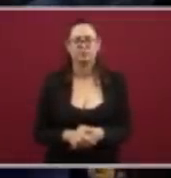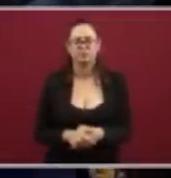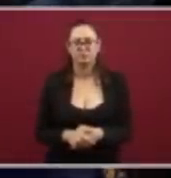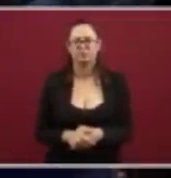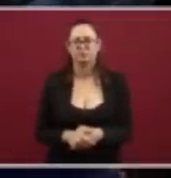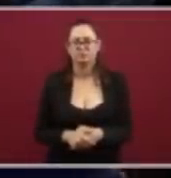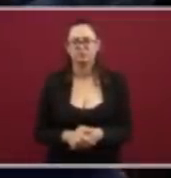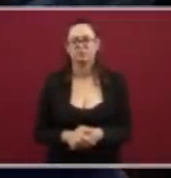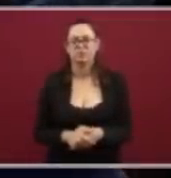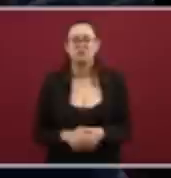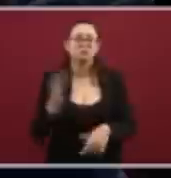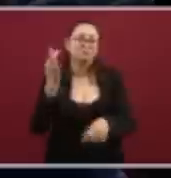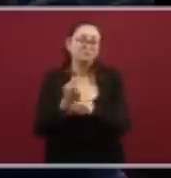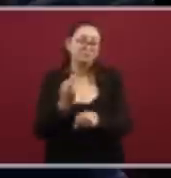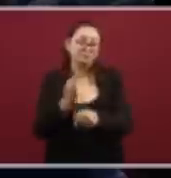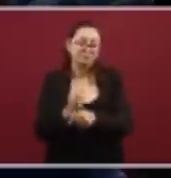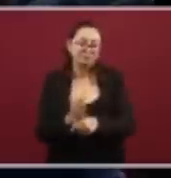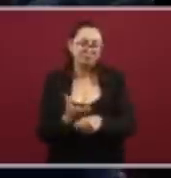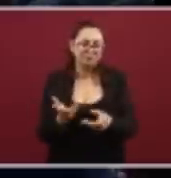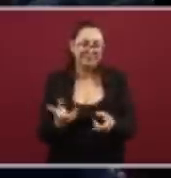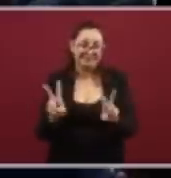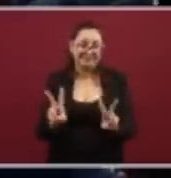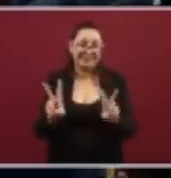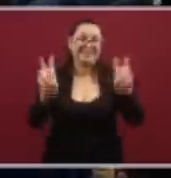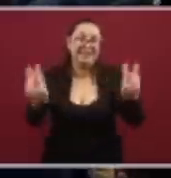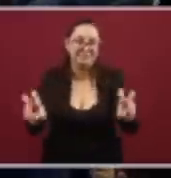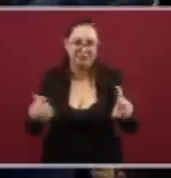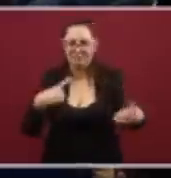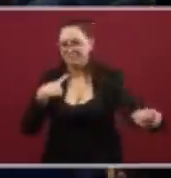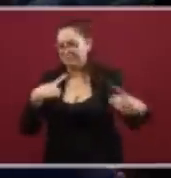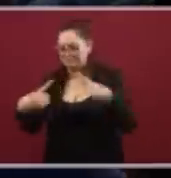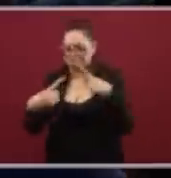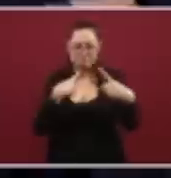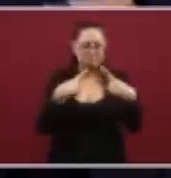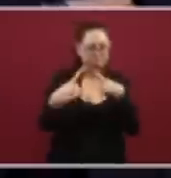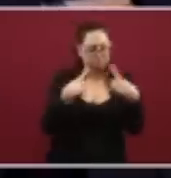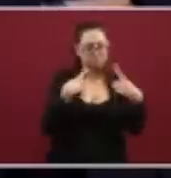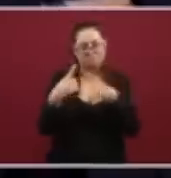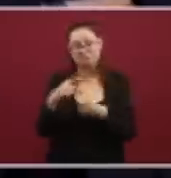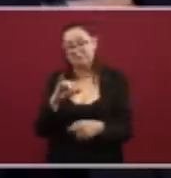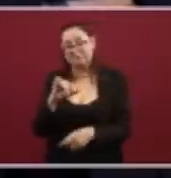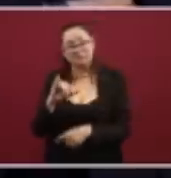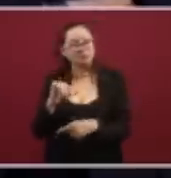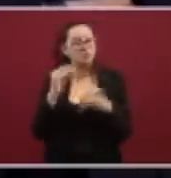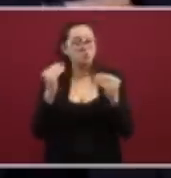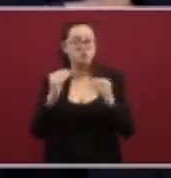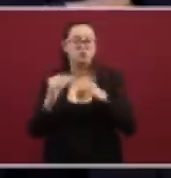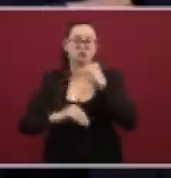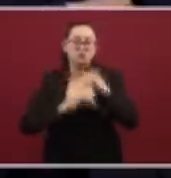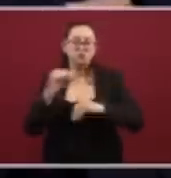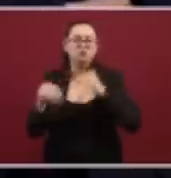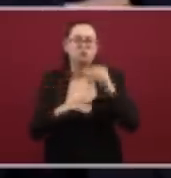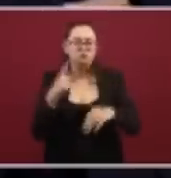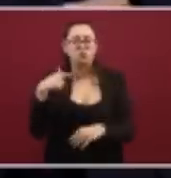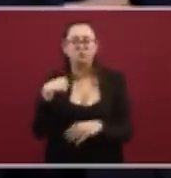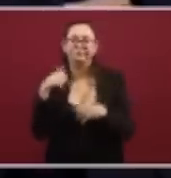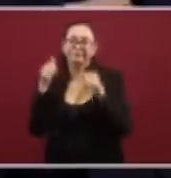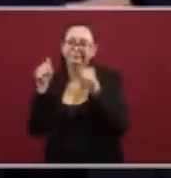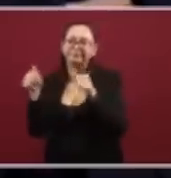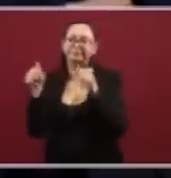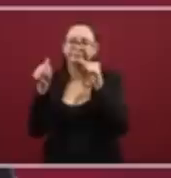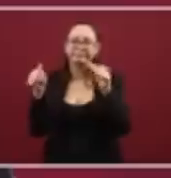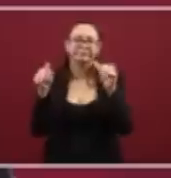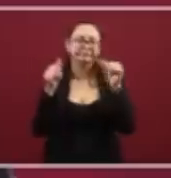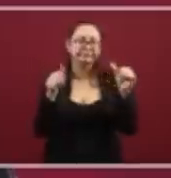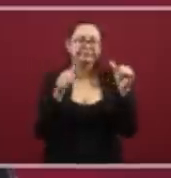debatiendo mucho ya en méxico yo estás escuchando en